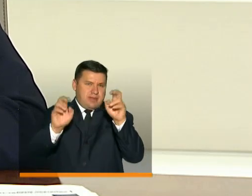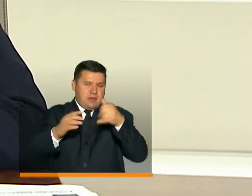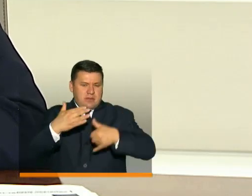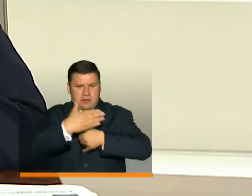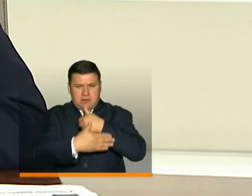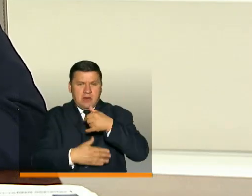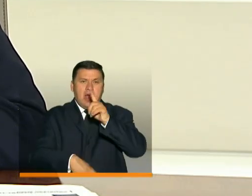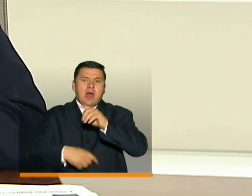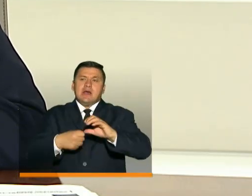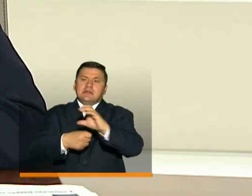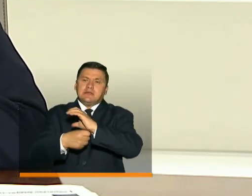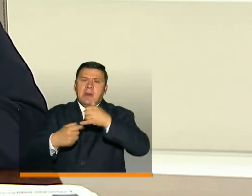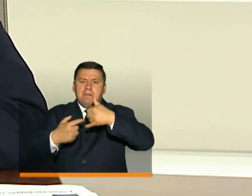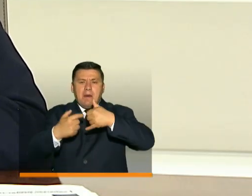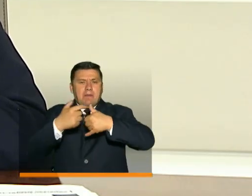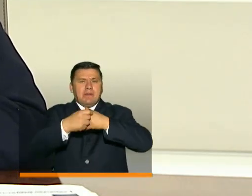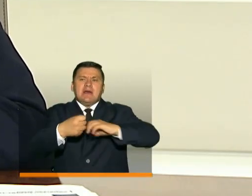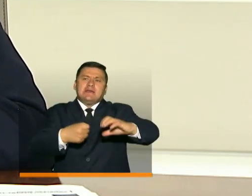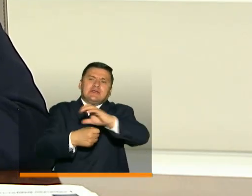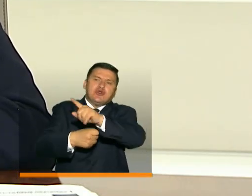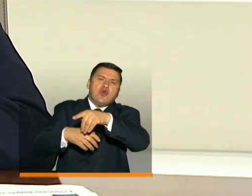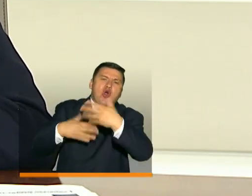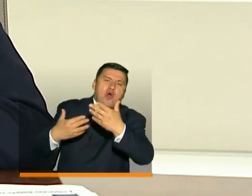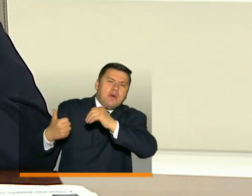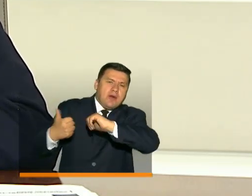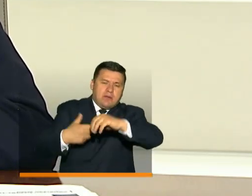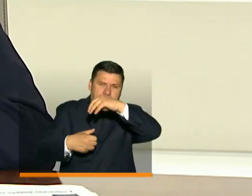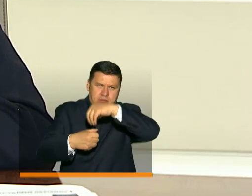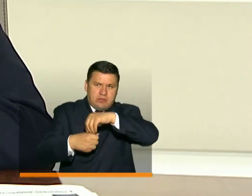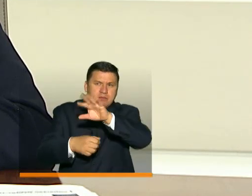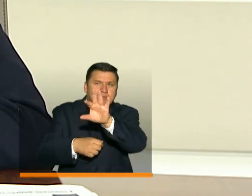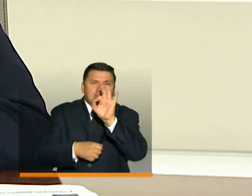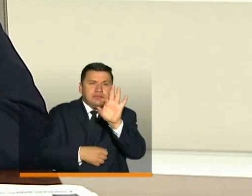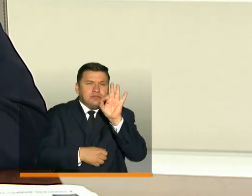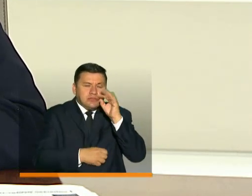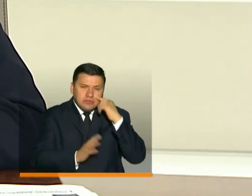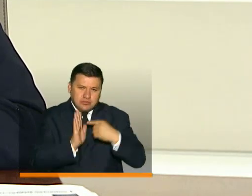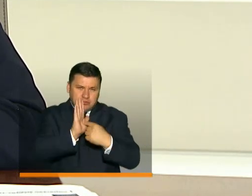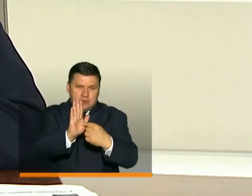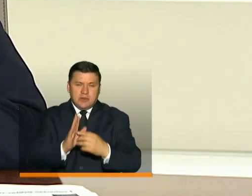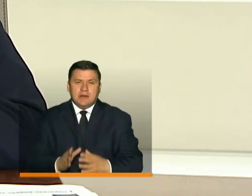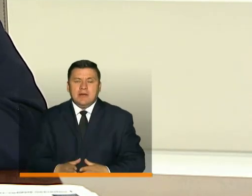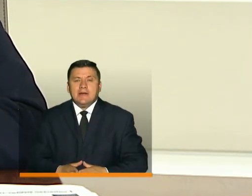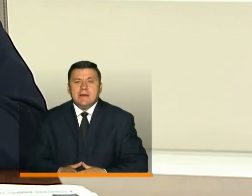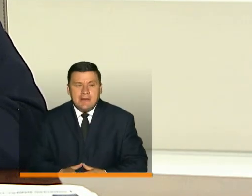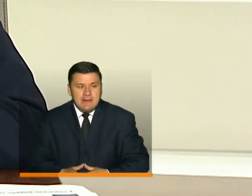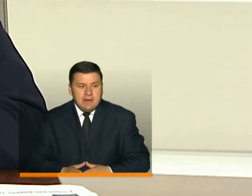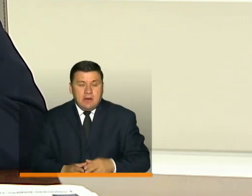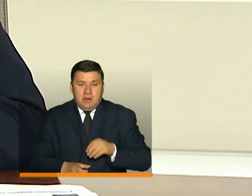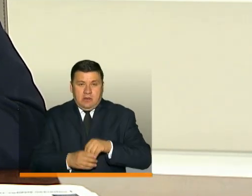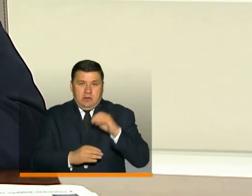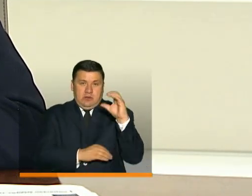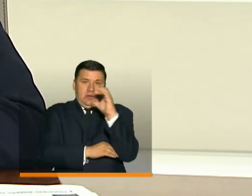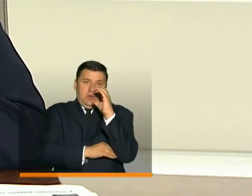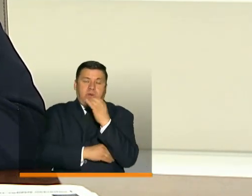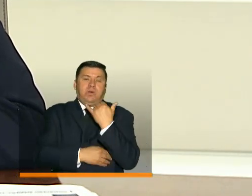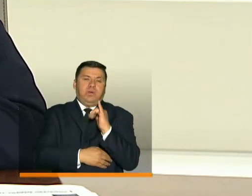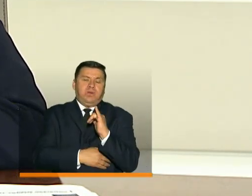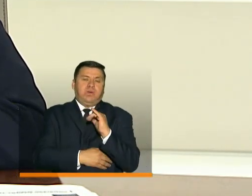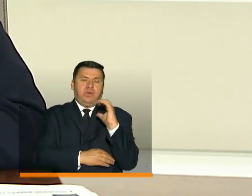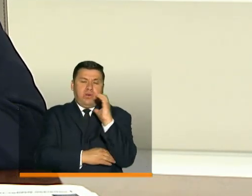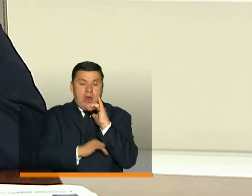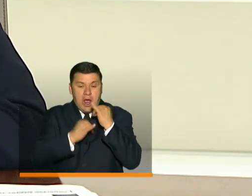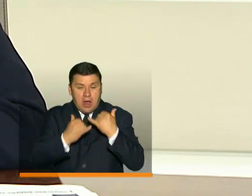situación de algunas ciudades del país que de manera seleccionada queremos mostrarles. Situación de Colombia. Colombia tiene